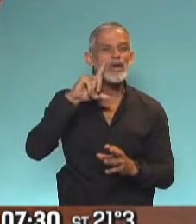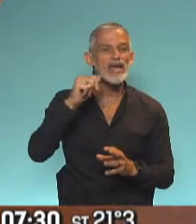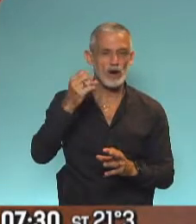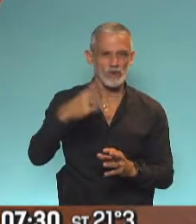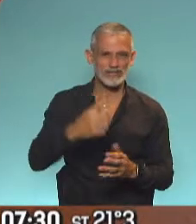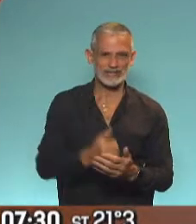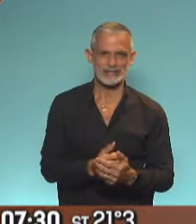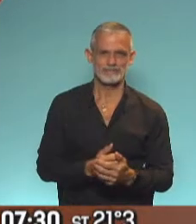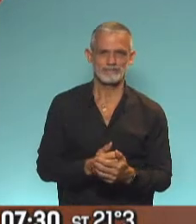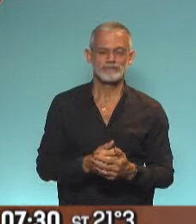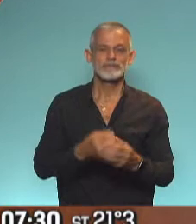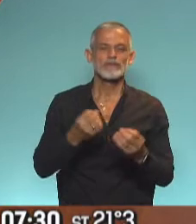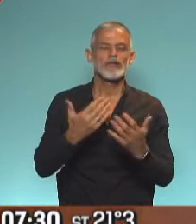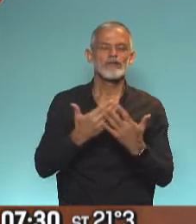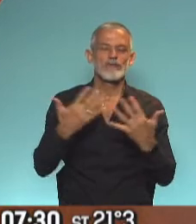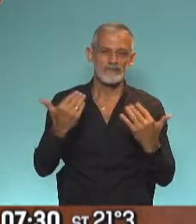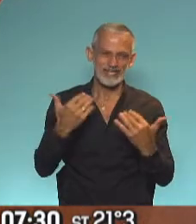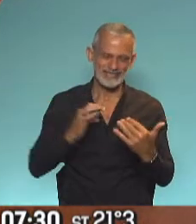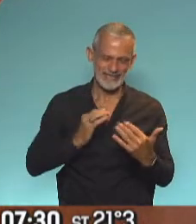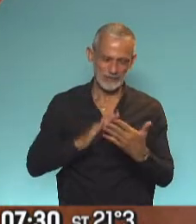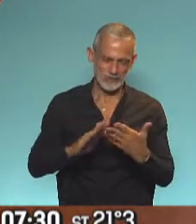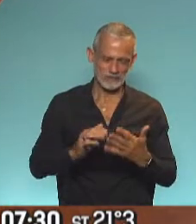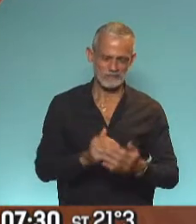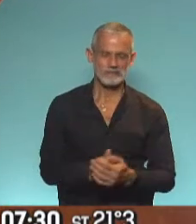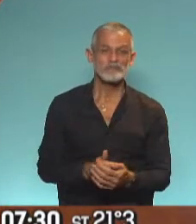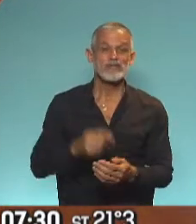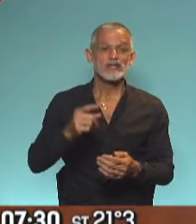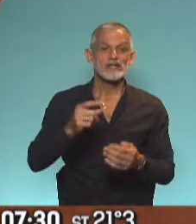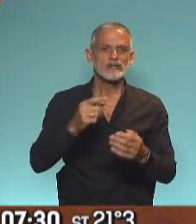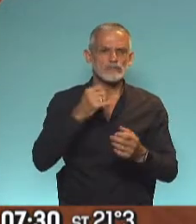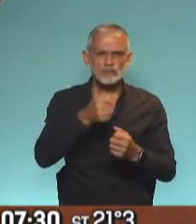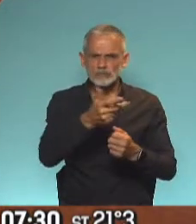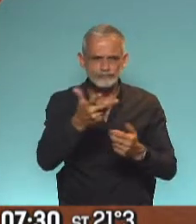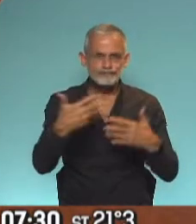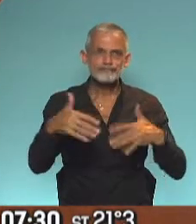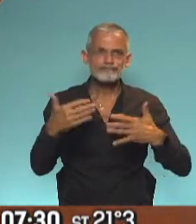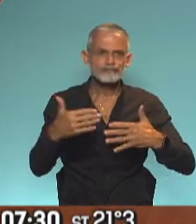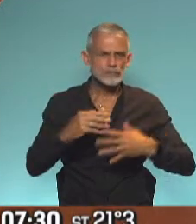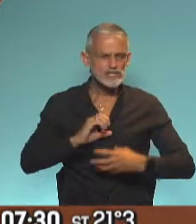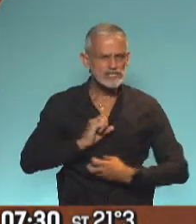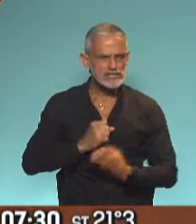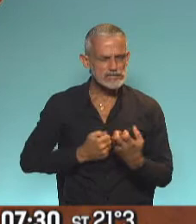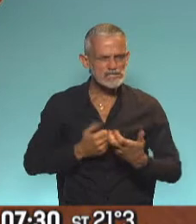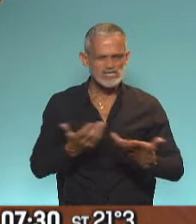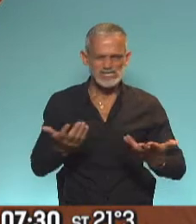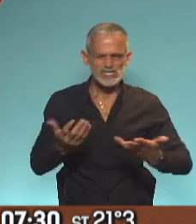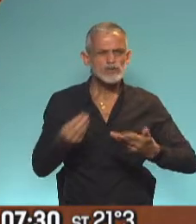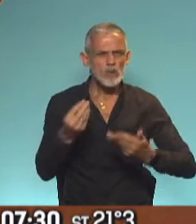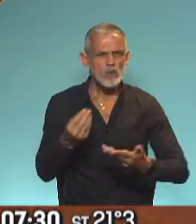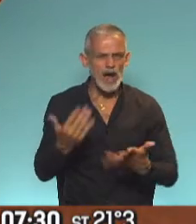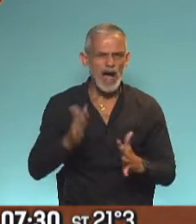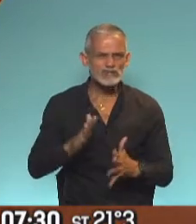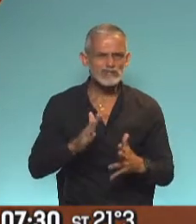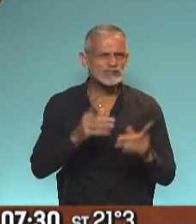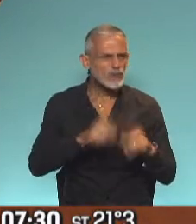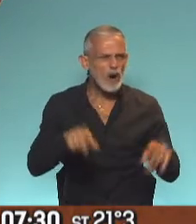Hola, ¿Cómo estamos? Pablo, Buen año ante días. todo. Bueno, los datos siguen generando tanta bronca, porque Sí. uno dice, ¿cómo puede ser que siga